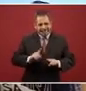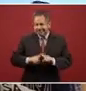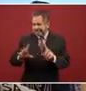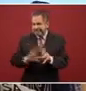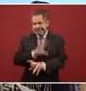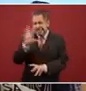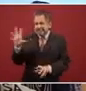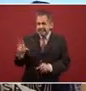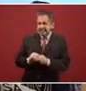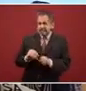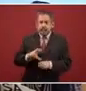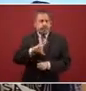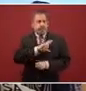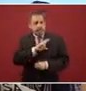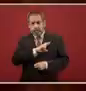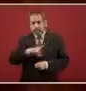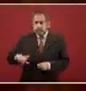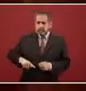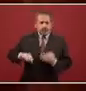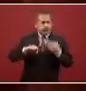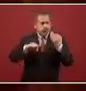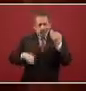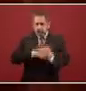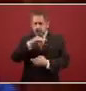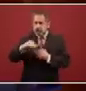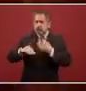públicas, privadas o sociales. Todos.